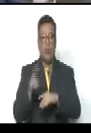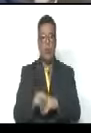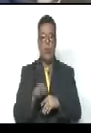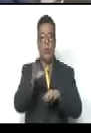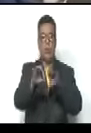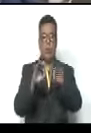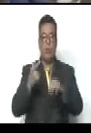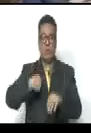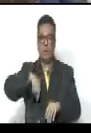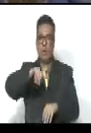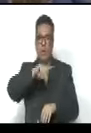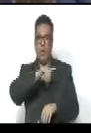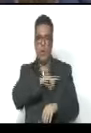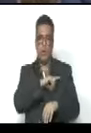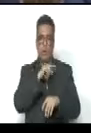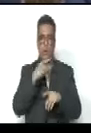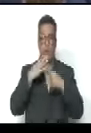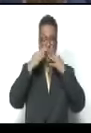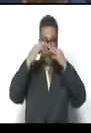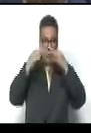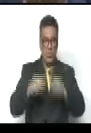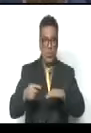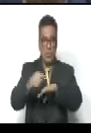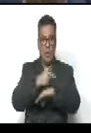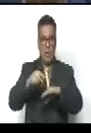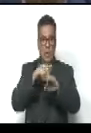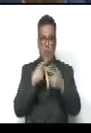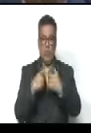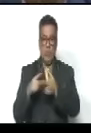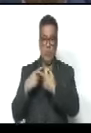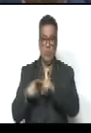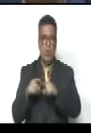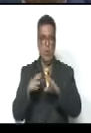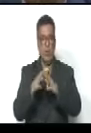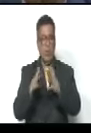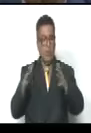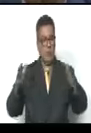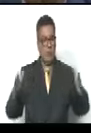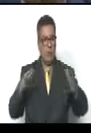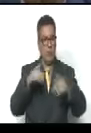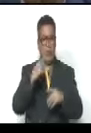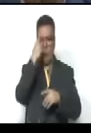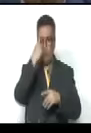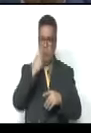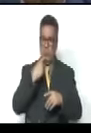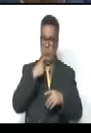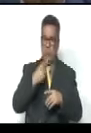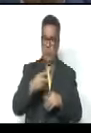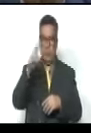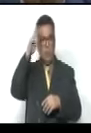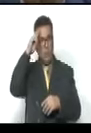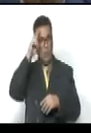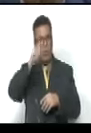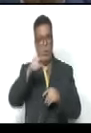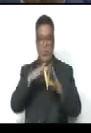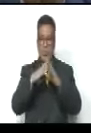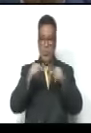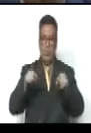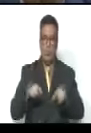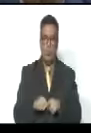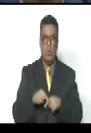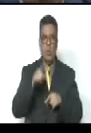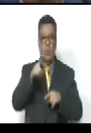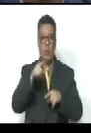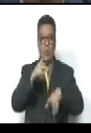opción de nosotros de que garantizamos un gobierno distinto de amplitud, de seriedad, de respeto, pero sobre todo